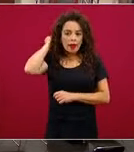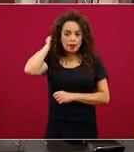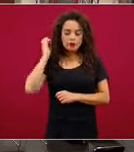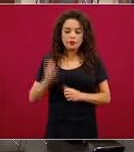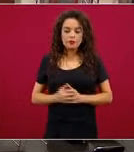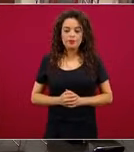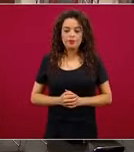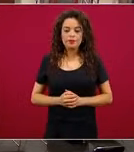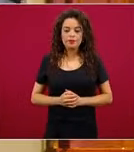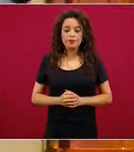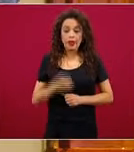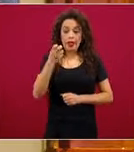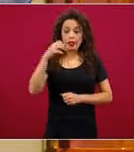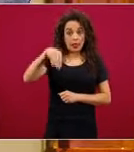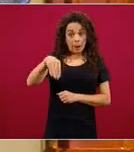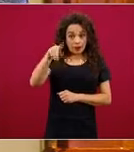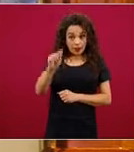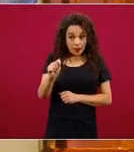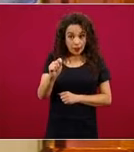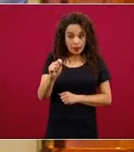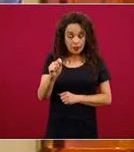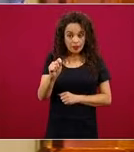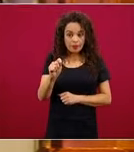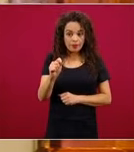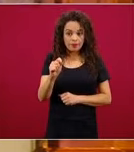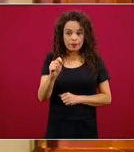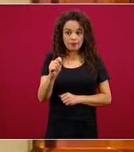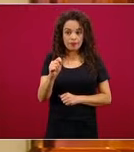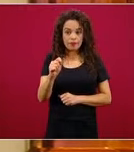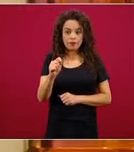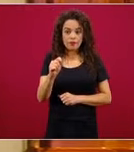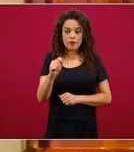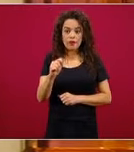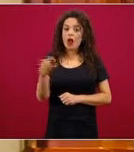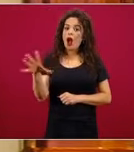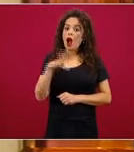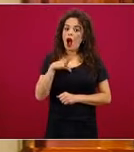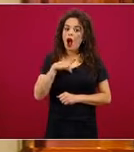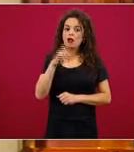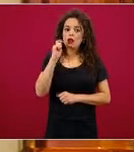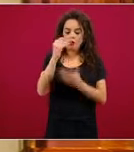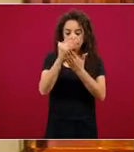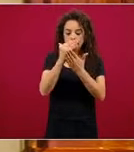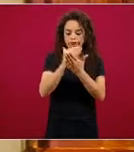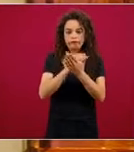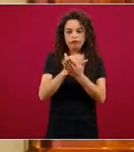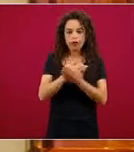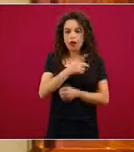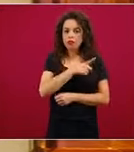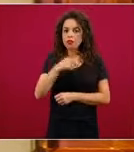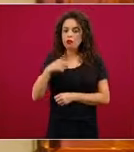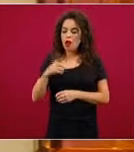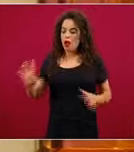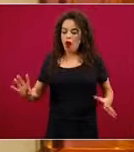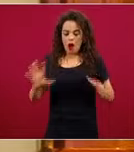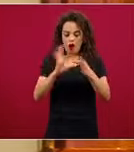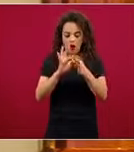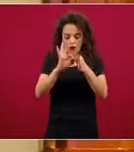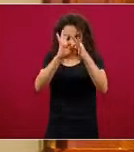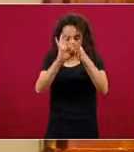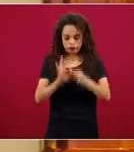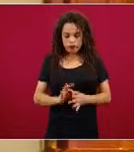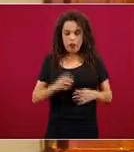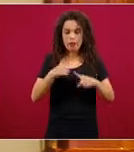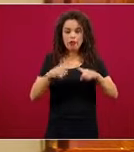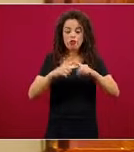estos CMTs tienen que tener un esquema de colaboración con las